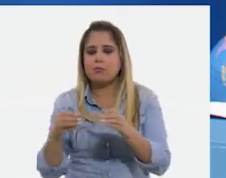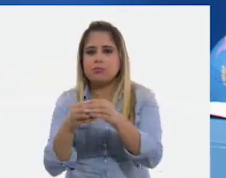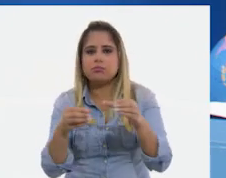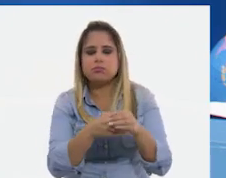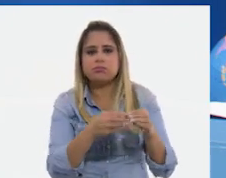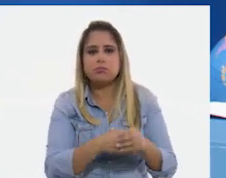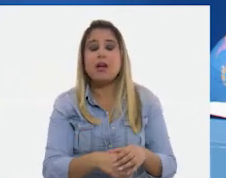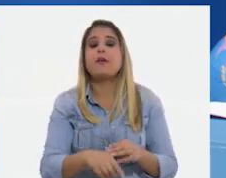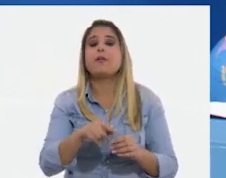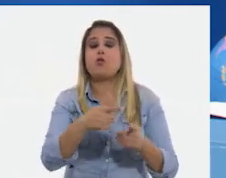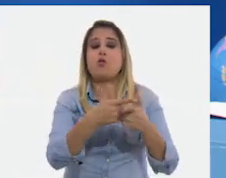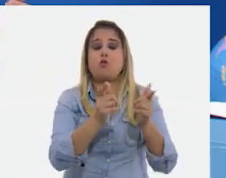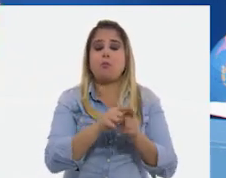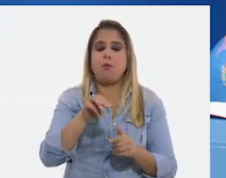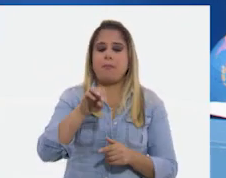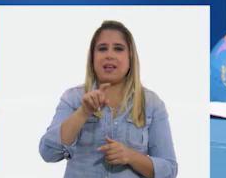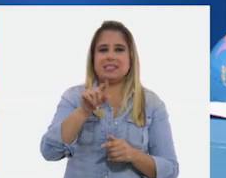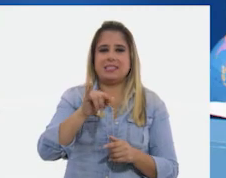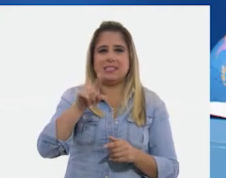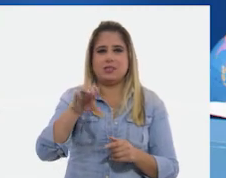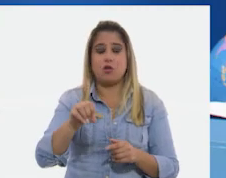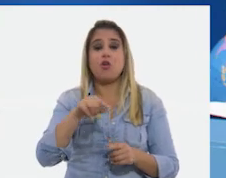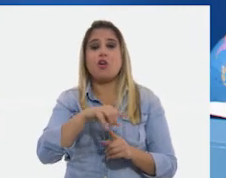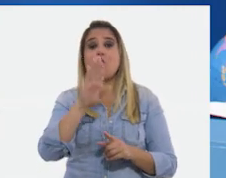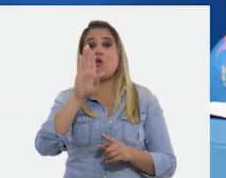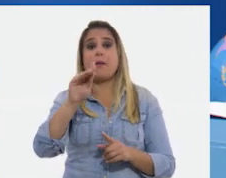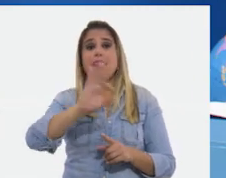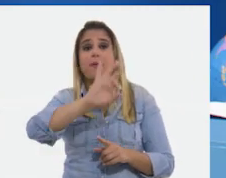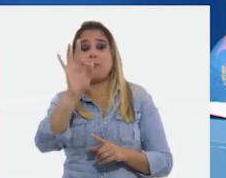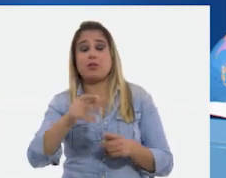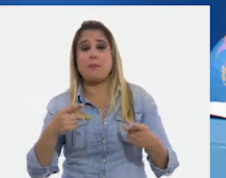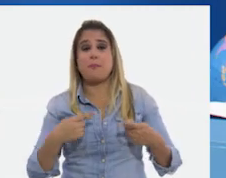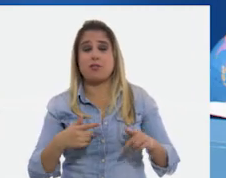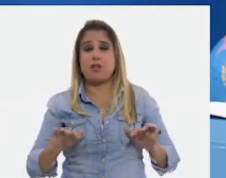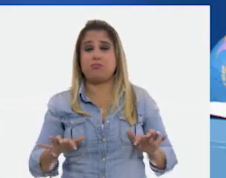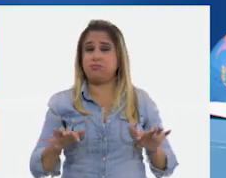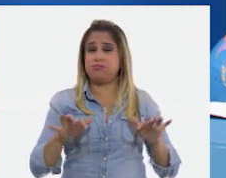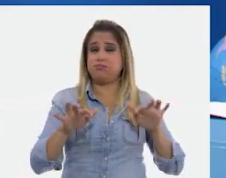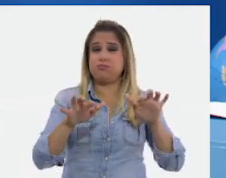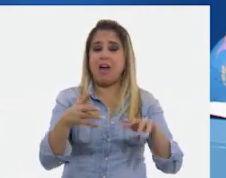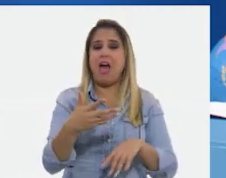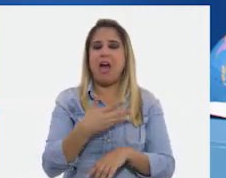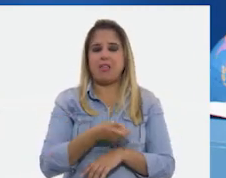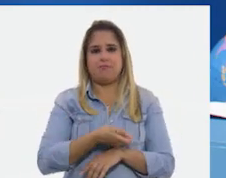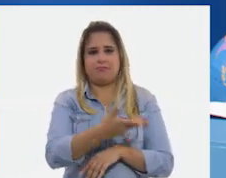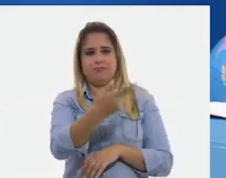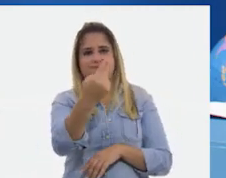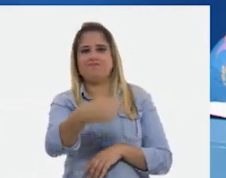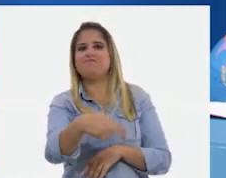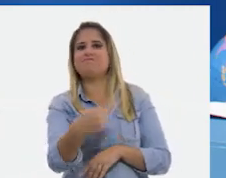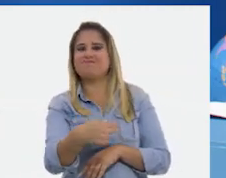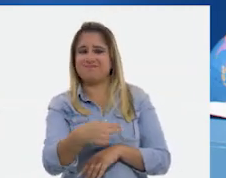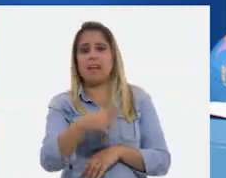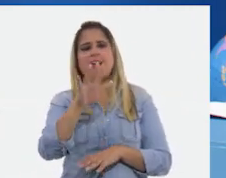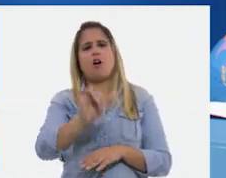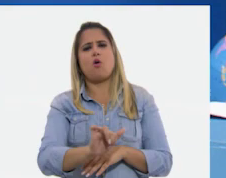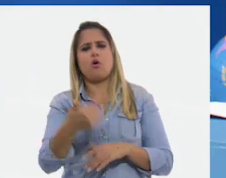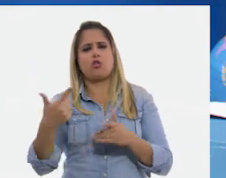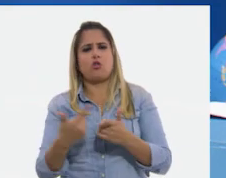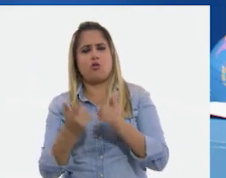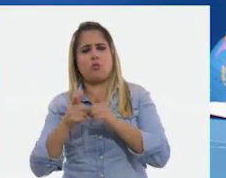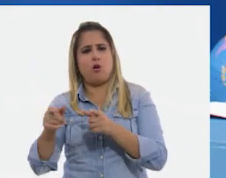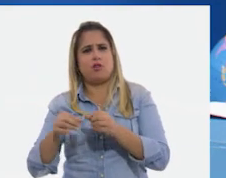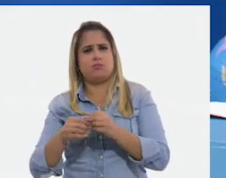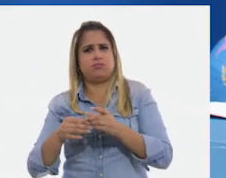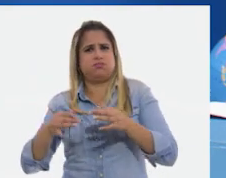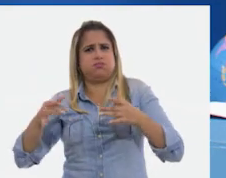el grupo mestizo, que representa el 90% de la población del país. Pero también existe otro grupo